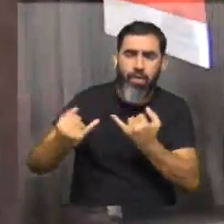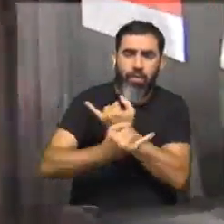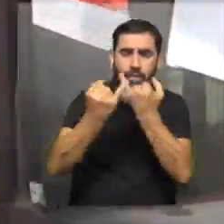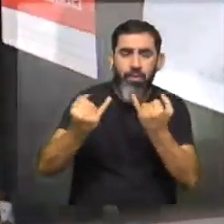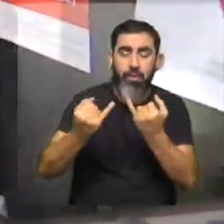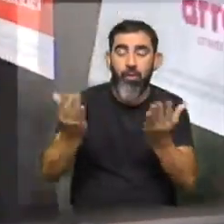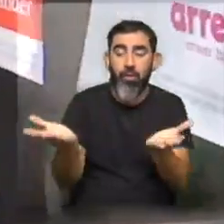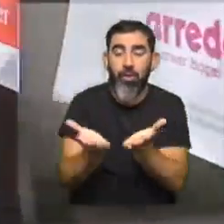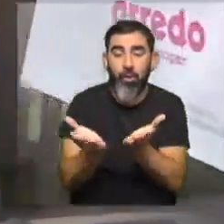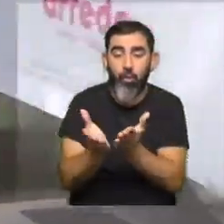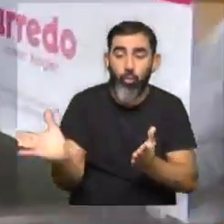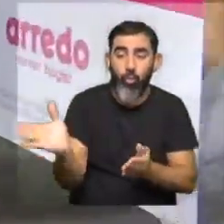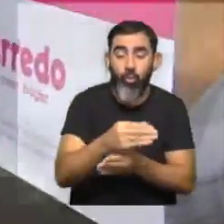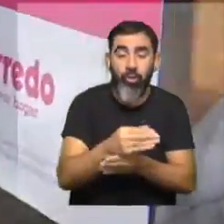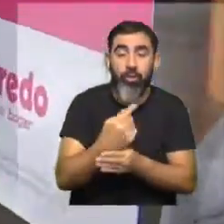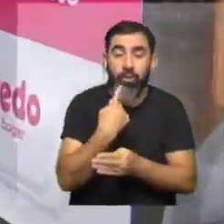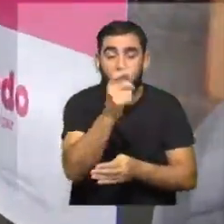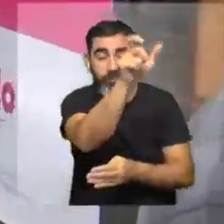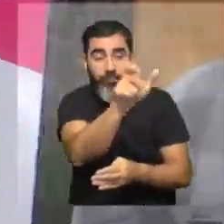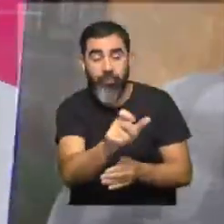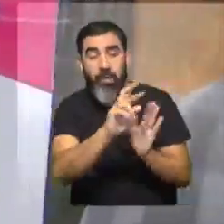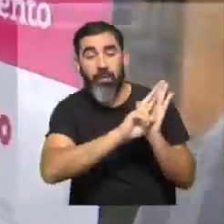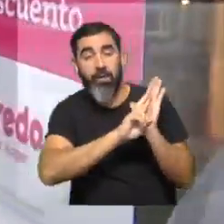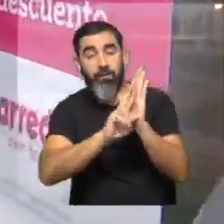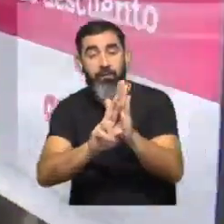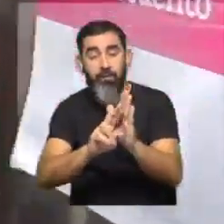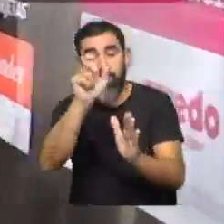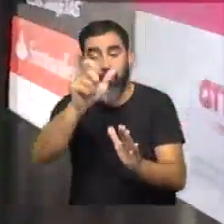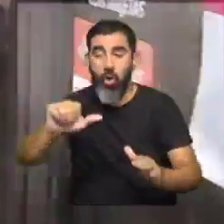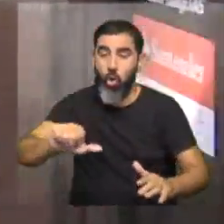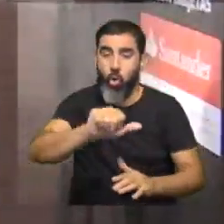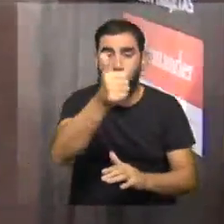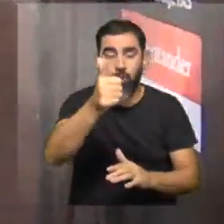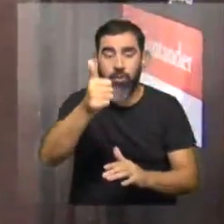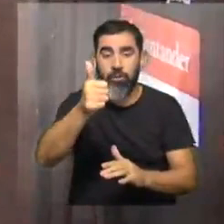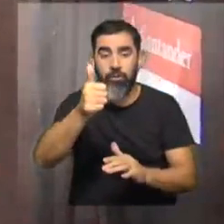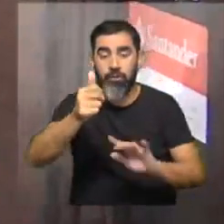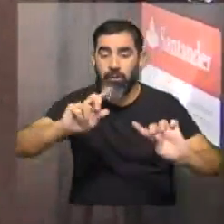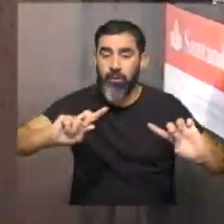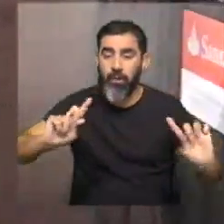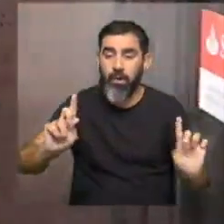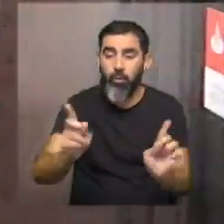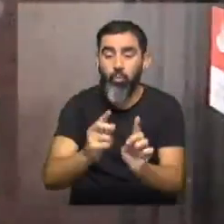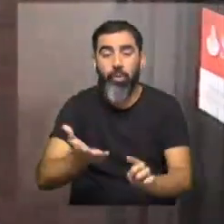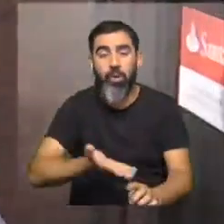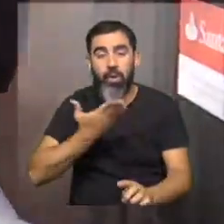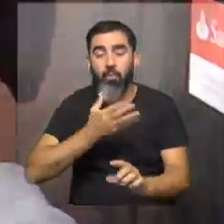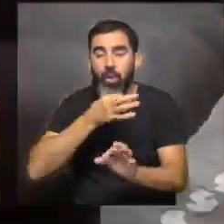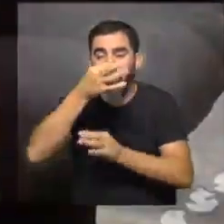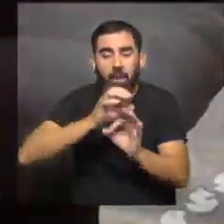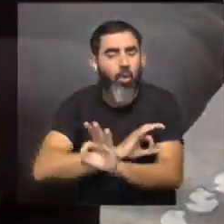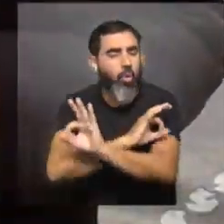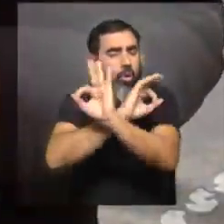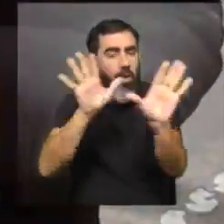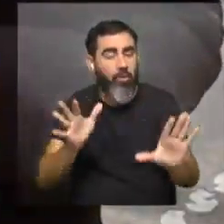los y las estudiantes ven en Jerónimo como un referente, alguien que logró sintetizar los reclamos y exponerlos claramente.